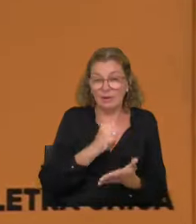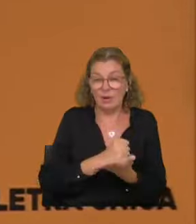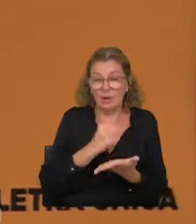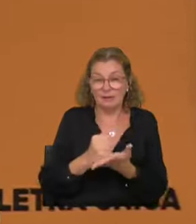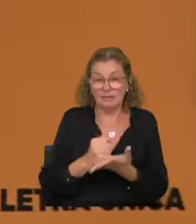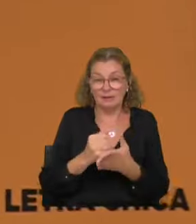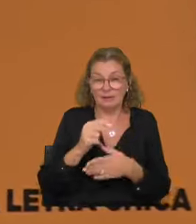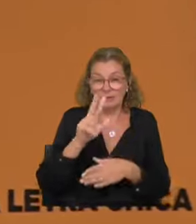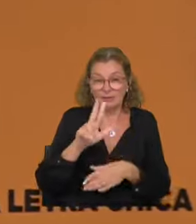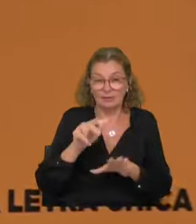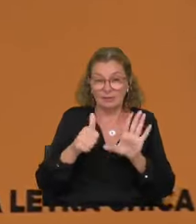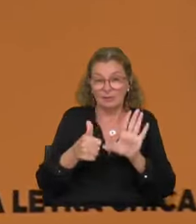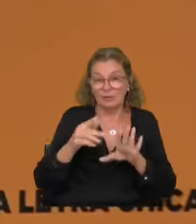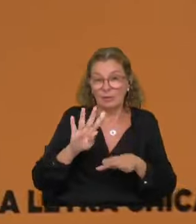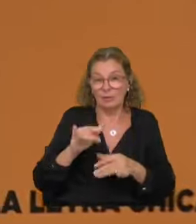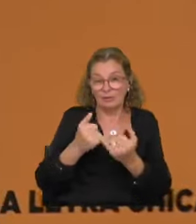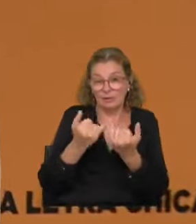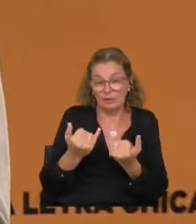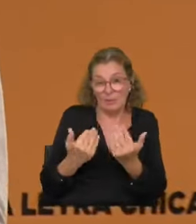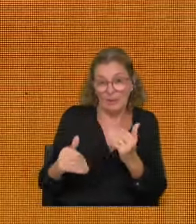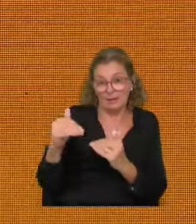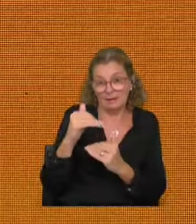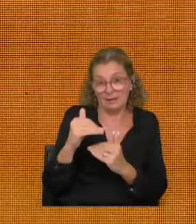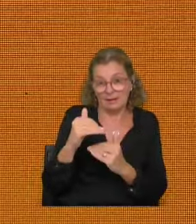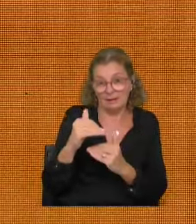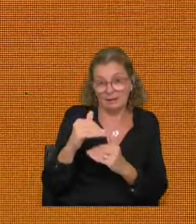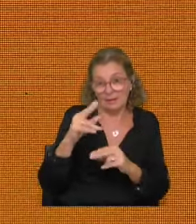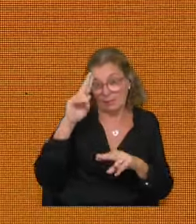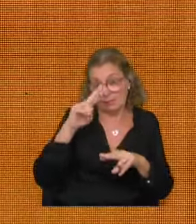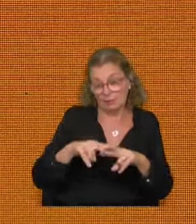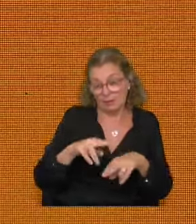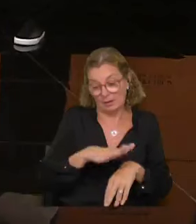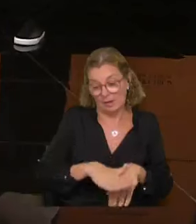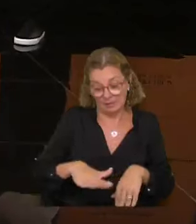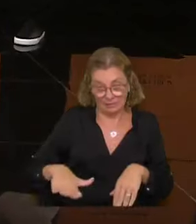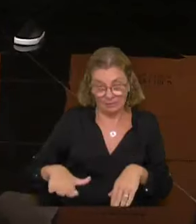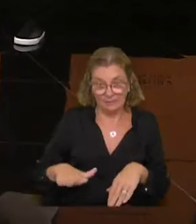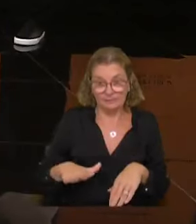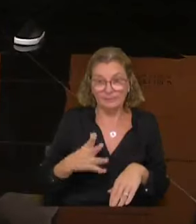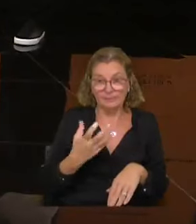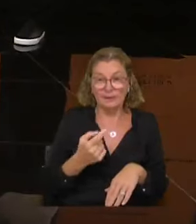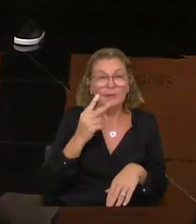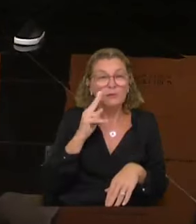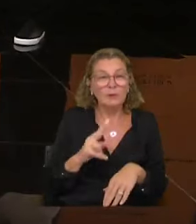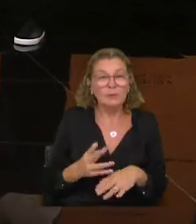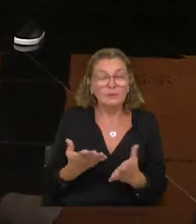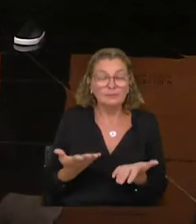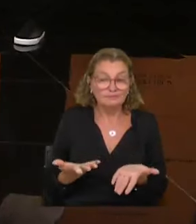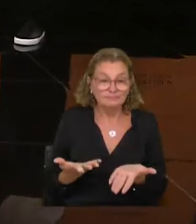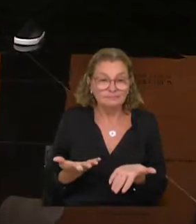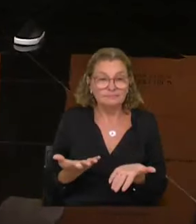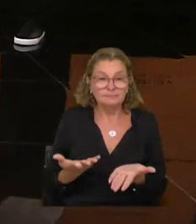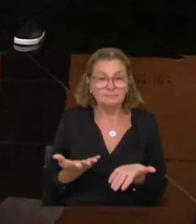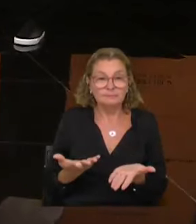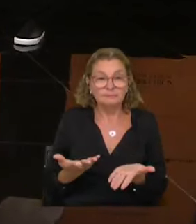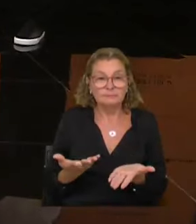364 días ya más grandes que eso se llama mortalidad de niños y niñas que tenemos por ese lado bueno